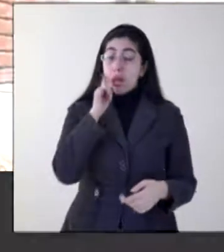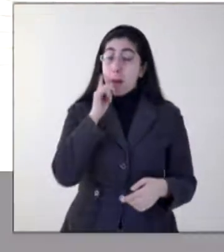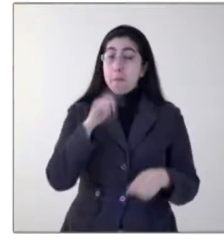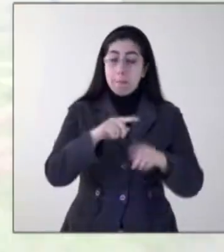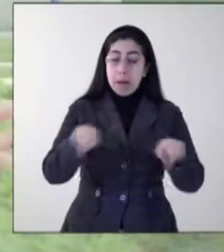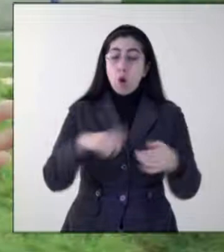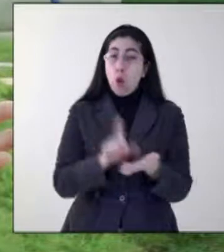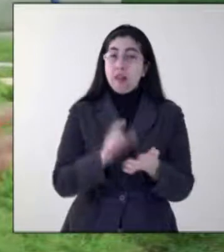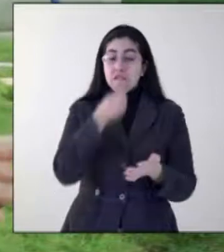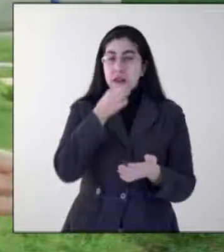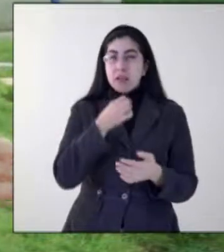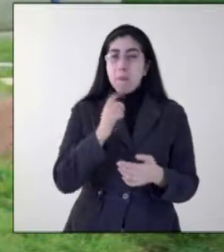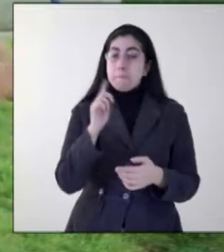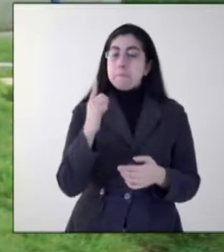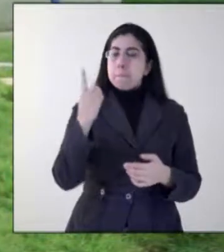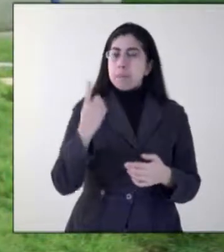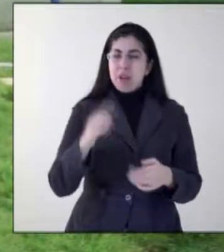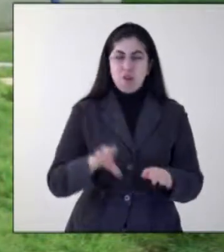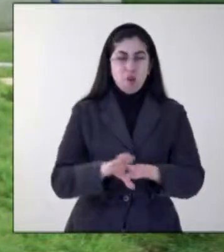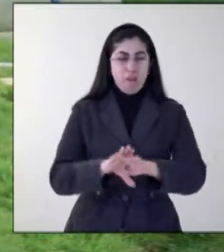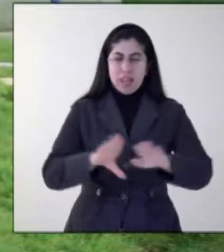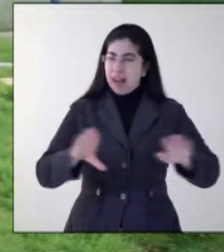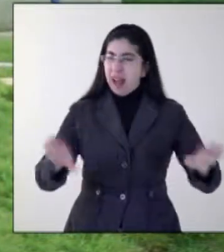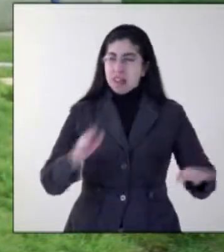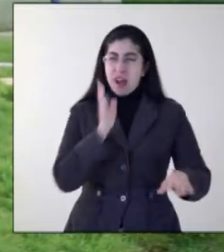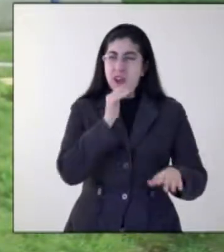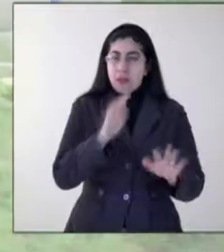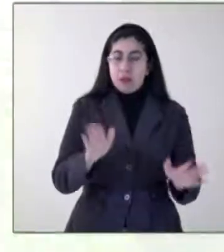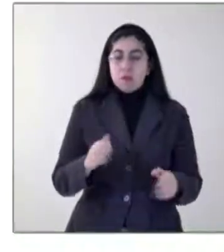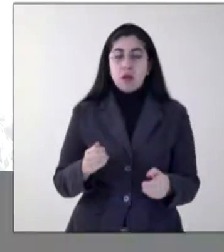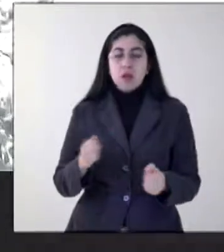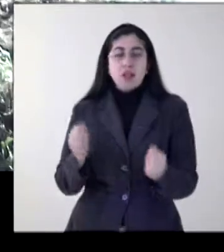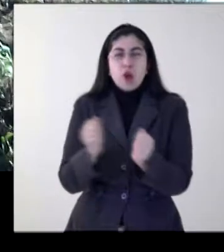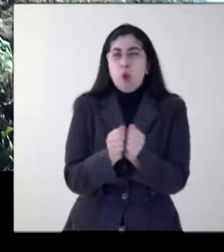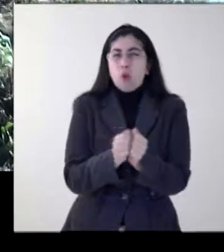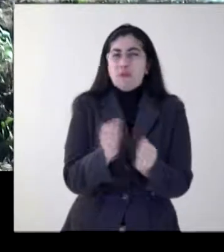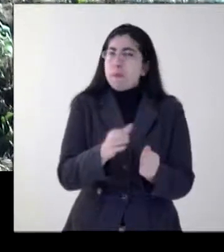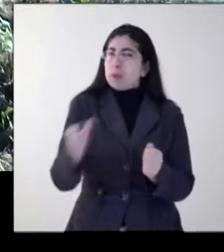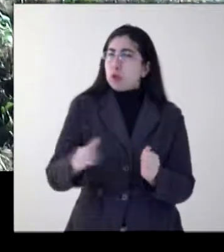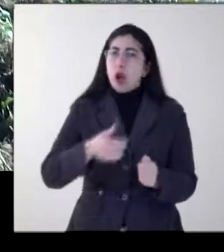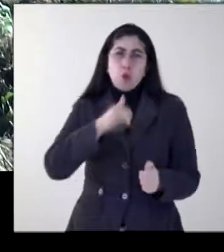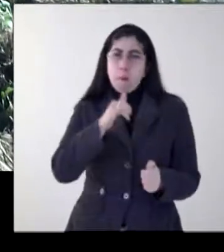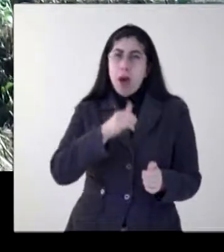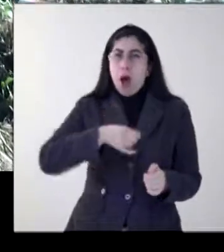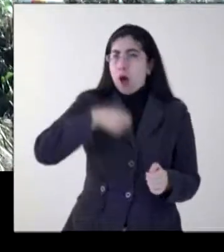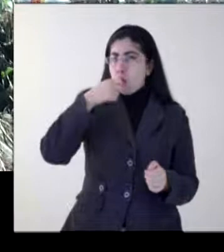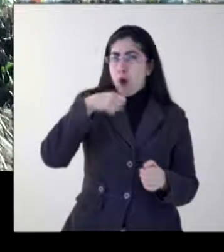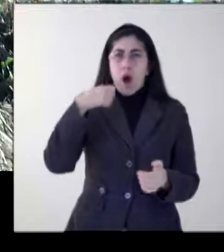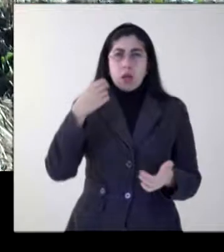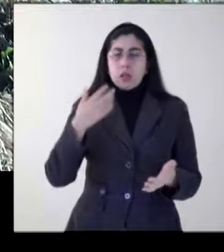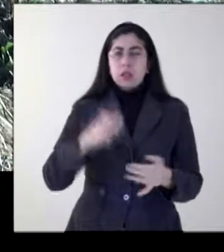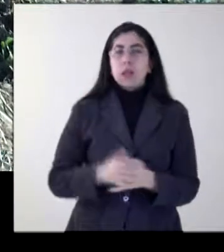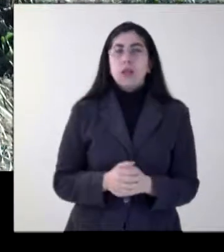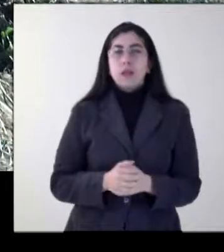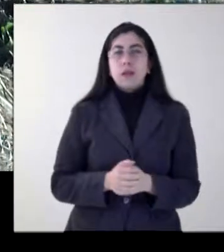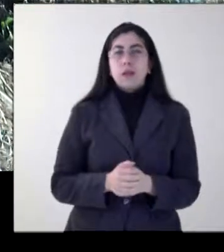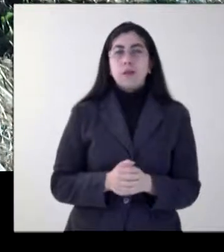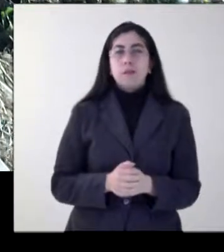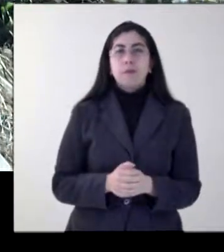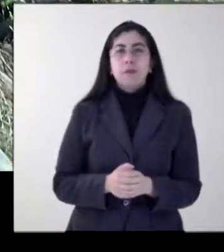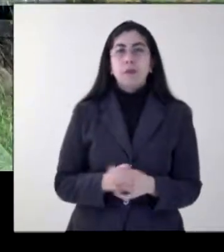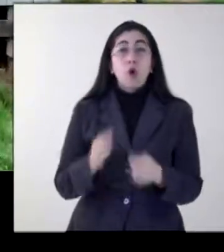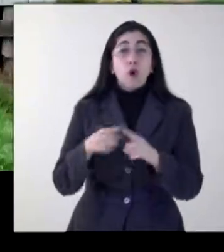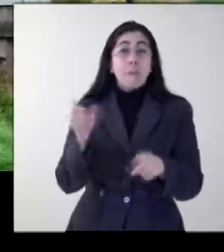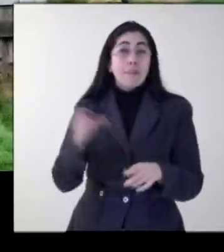Primero eran sitios heriáceos, donde se juntaba gente a tomar, a drogarse, gente de otros barrios